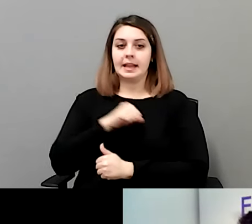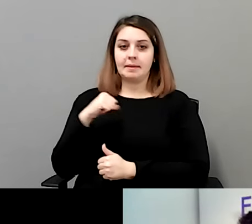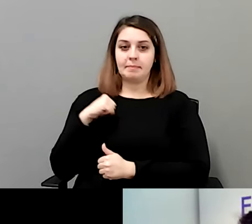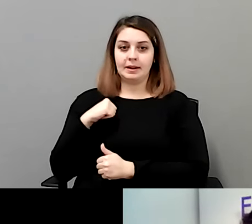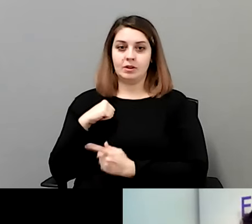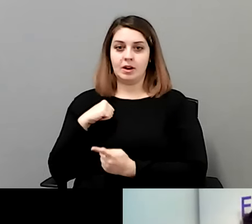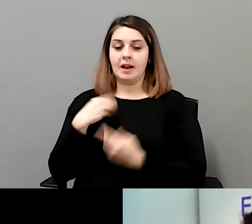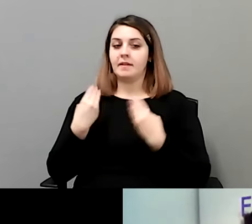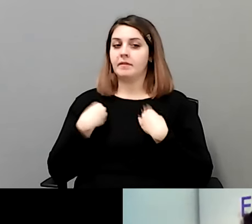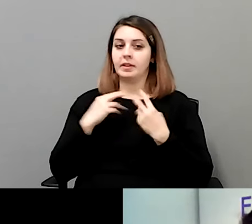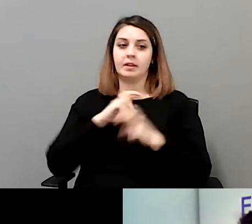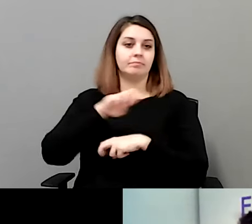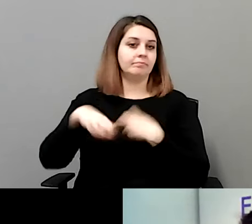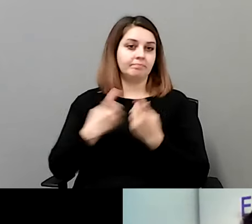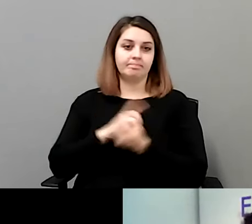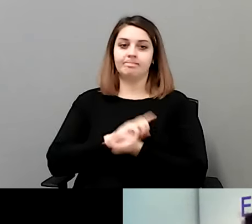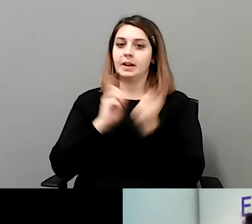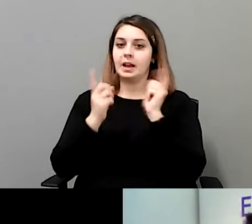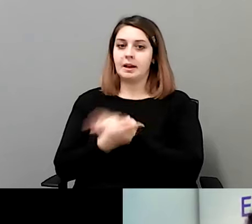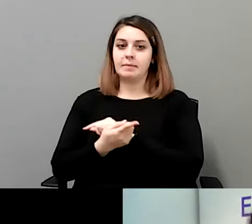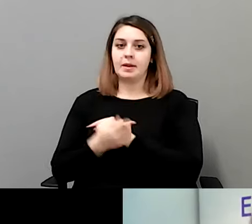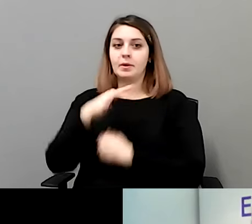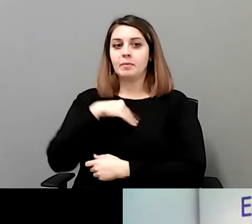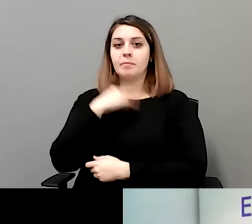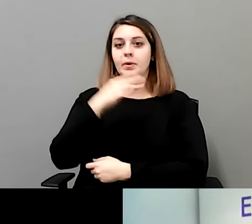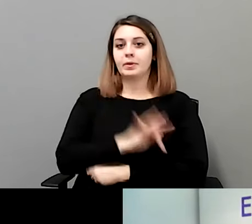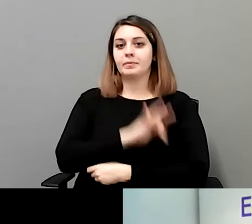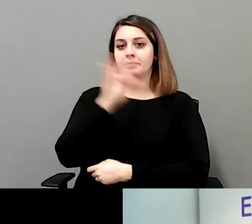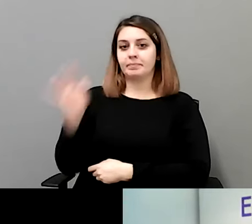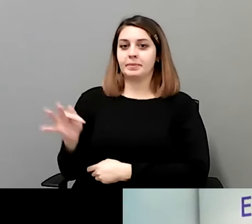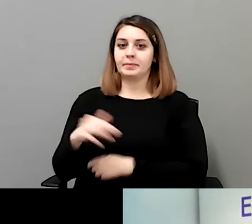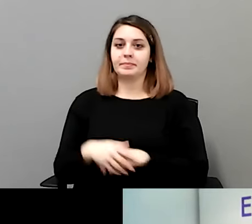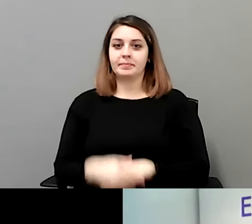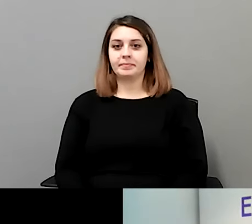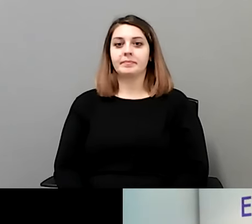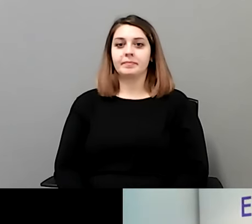ha cambiado la vida. Tuya es la palabra, Rocío.